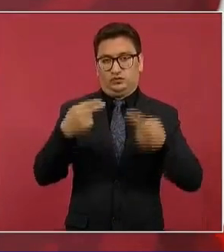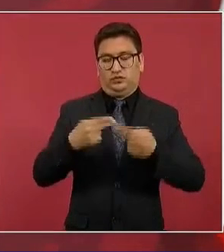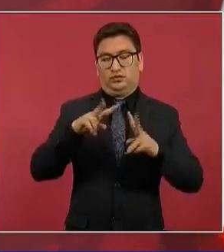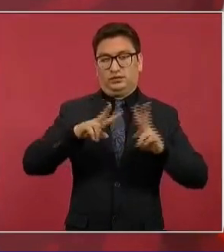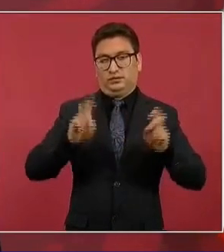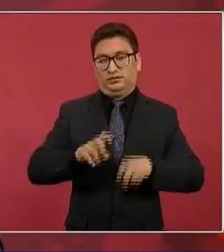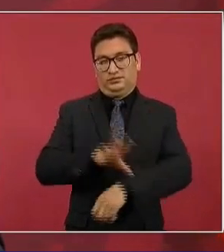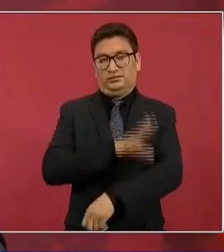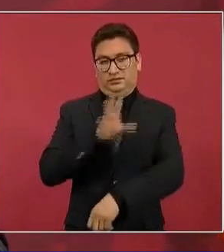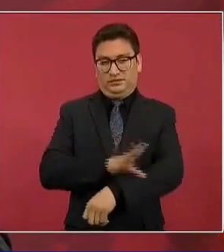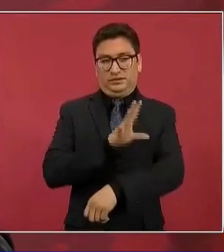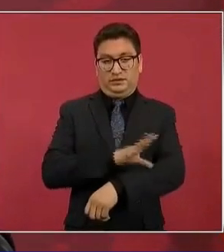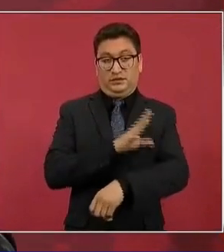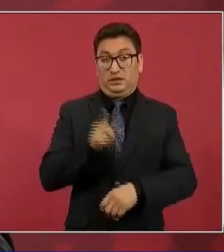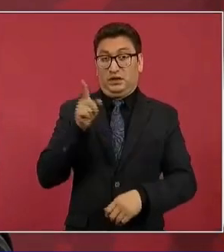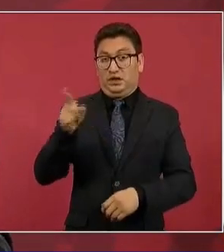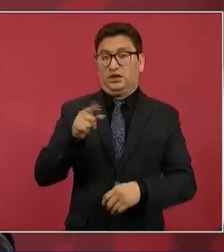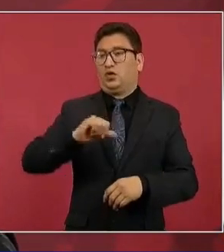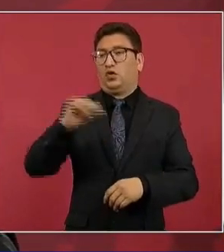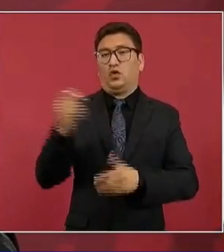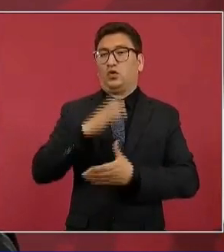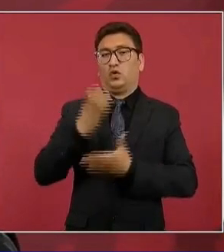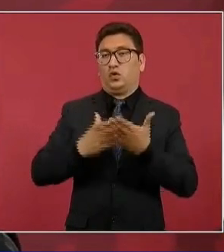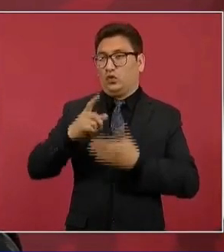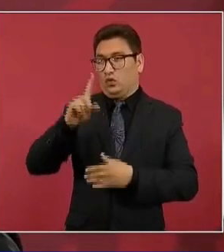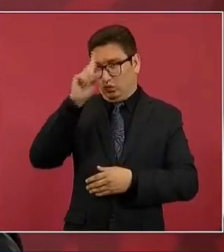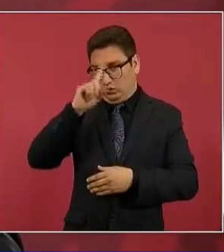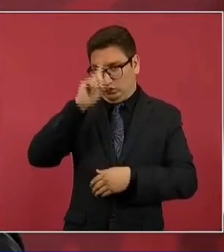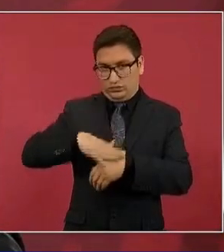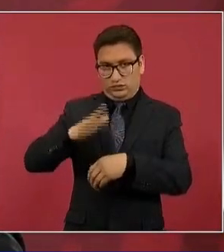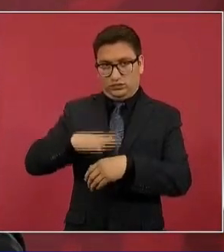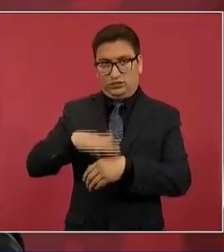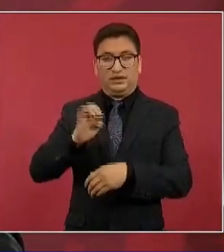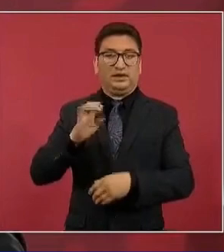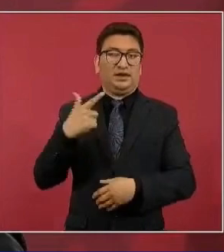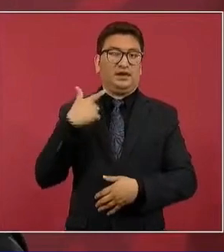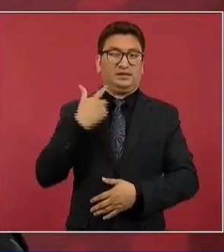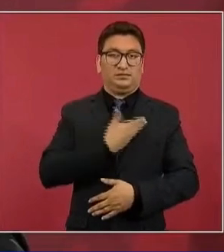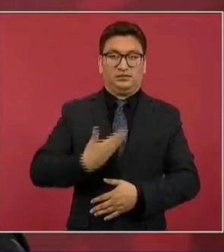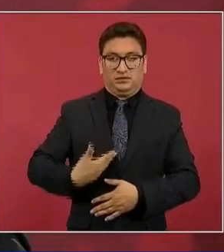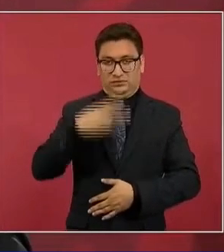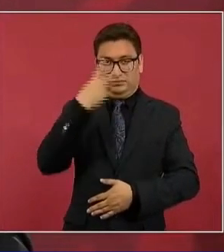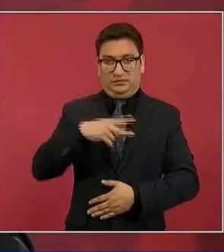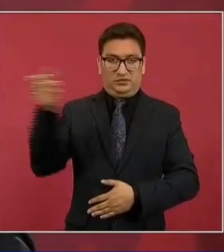eléctrica, contrata como consejero a un expresidente de México.